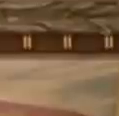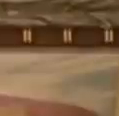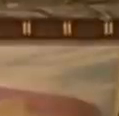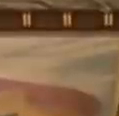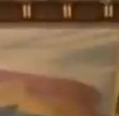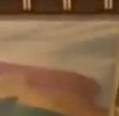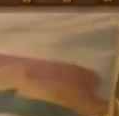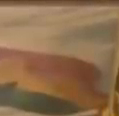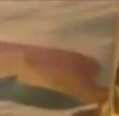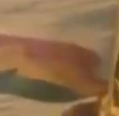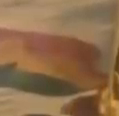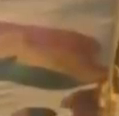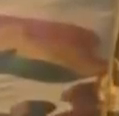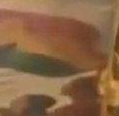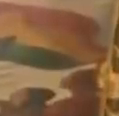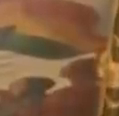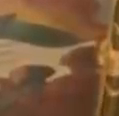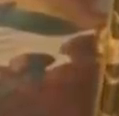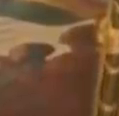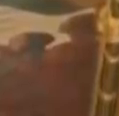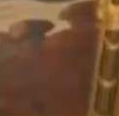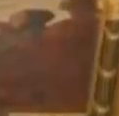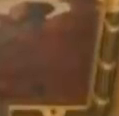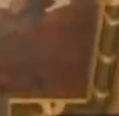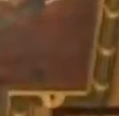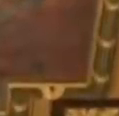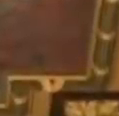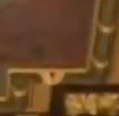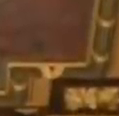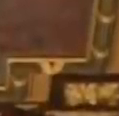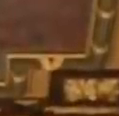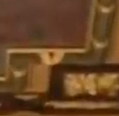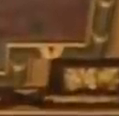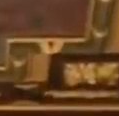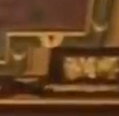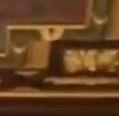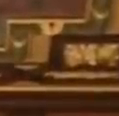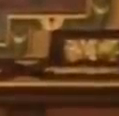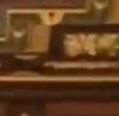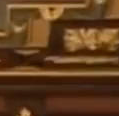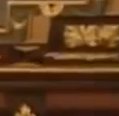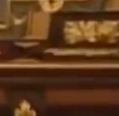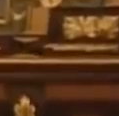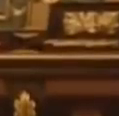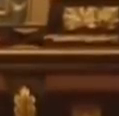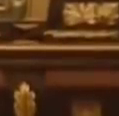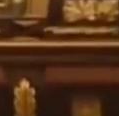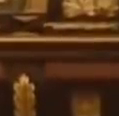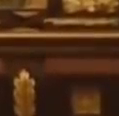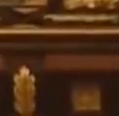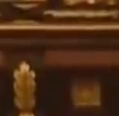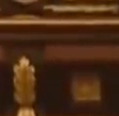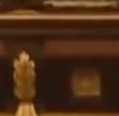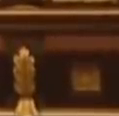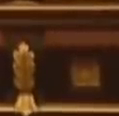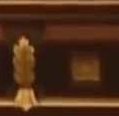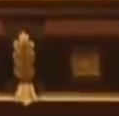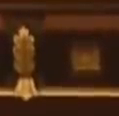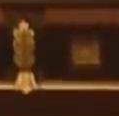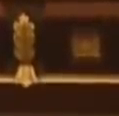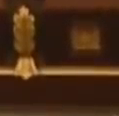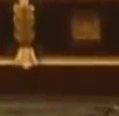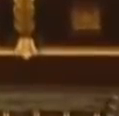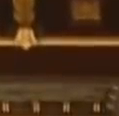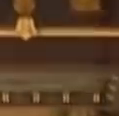la Defensa y además del historiador López, que fue el encargado y el orador de orden de estos actos conmemorativos, el